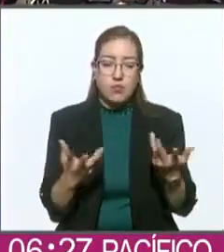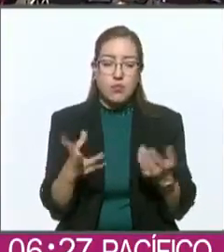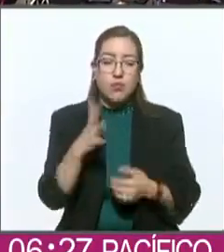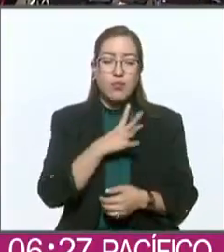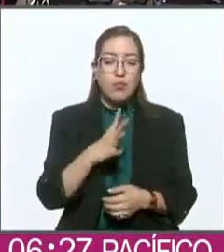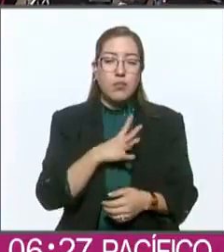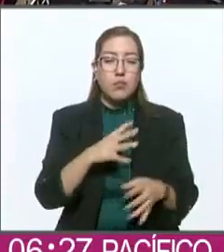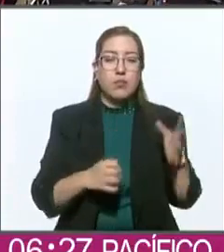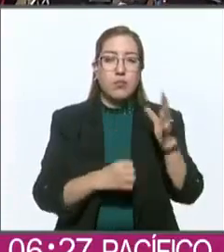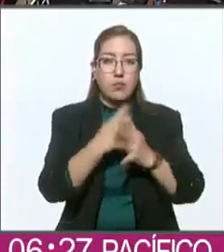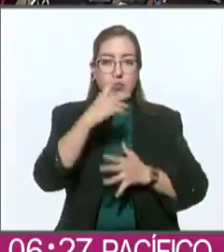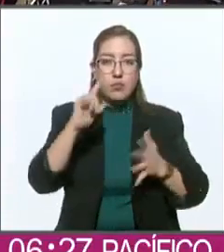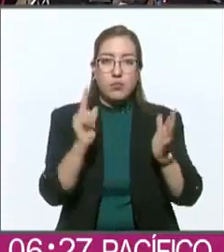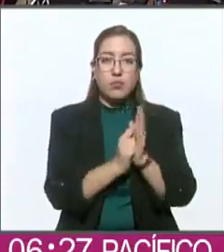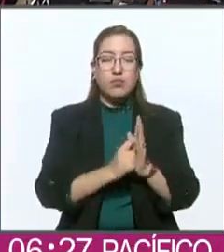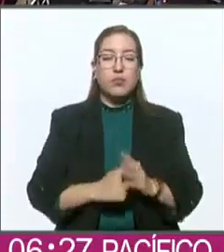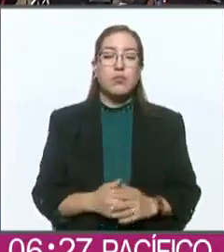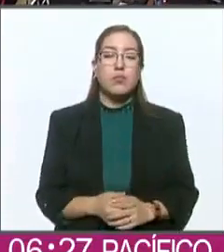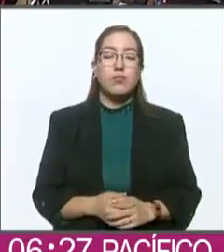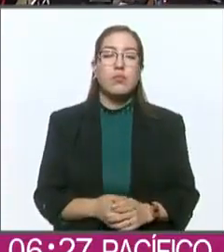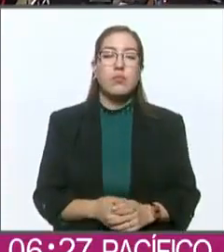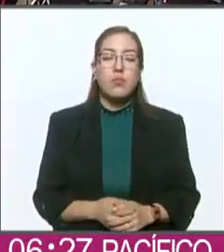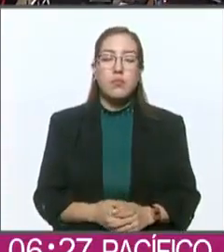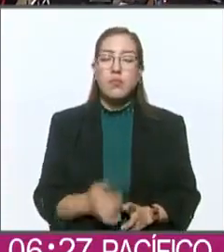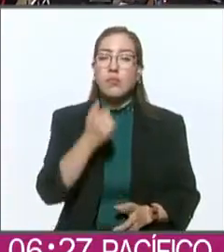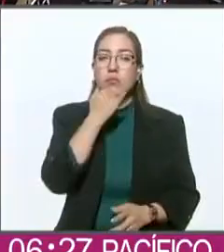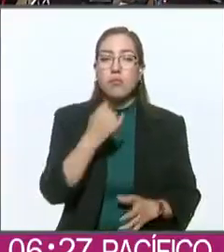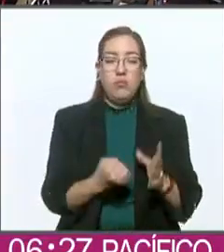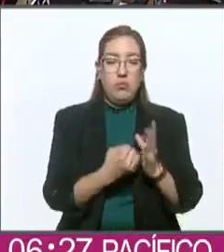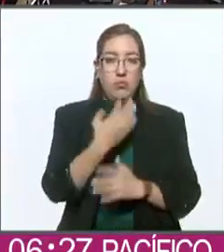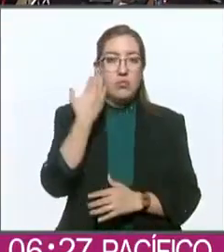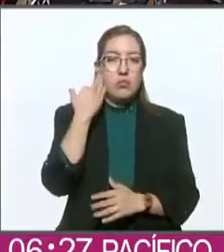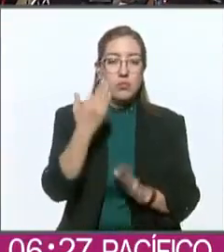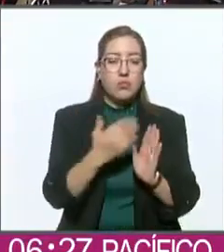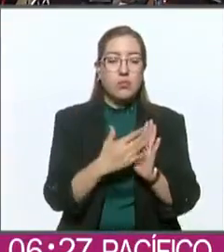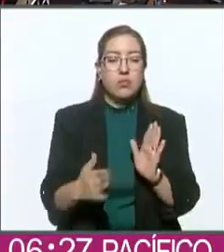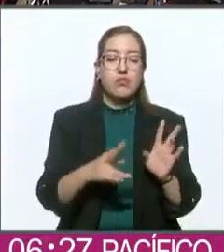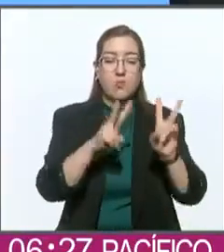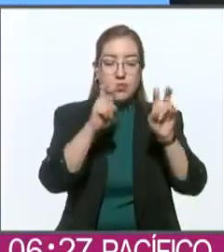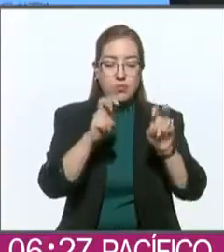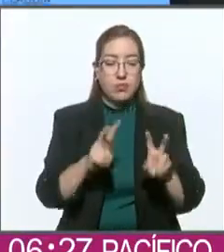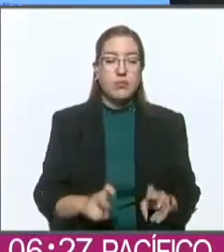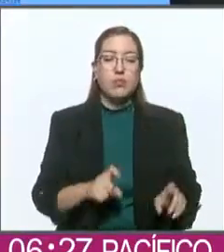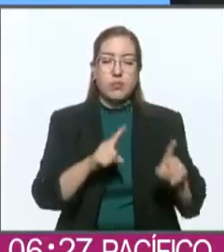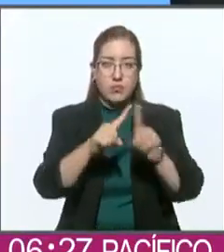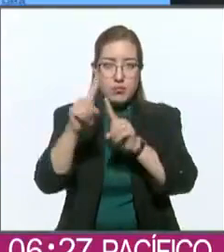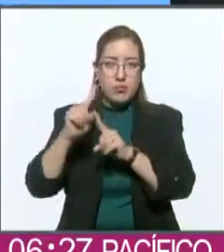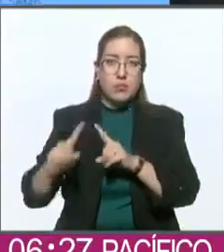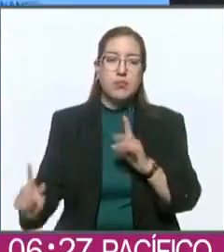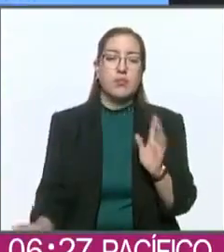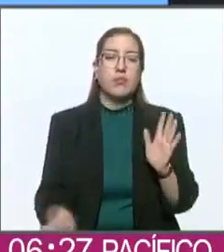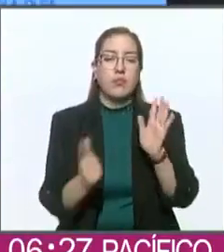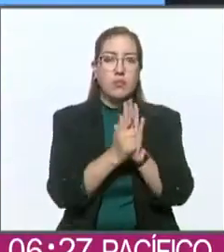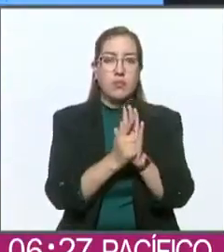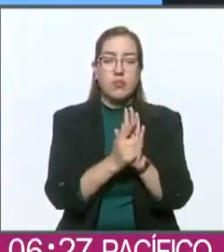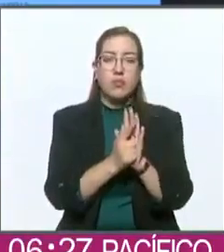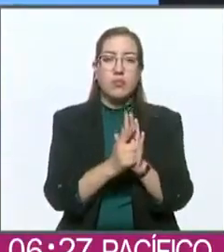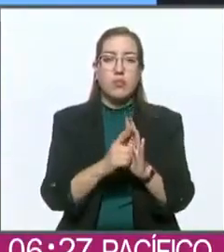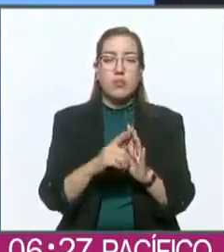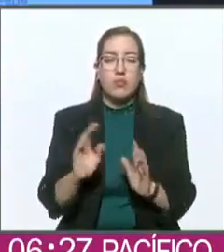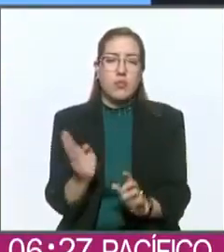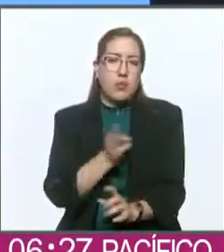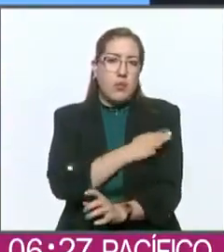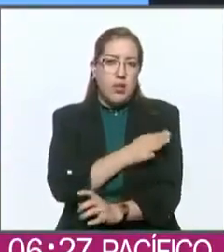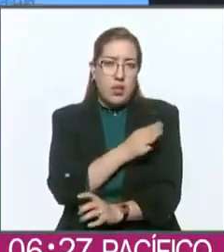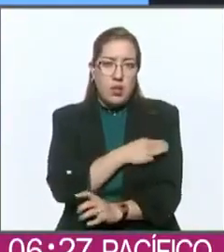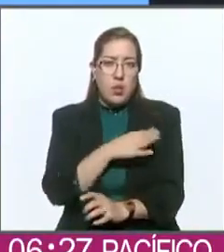nueva legislatura, perdón, en este nuevo periodo de la legislatura y Claro. temas que están pendientes, la legalización del cannabis